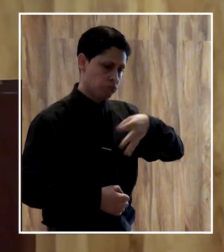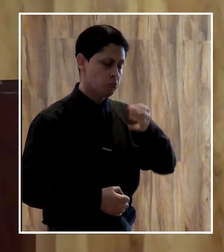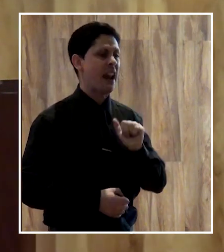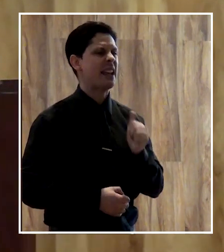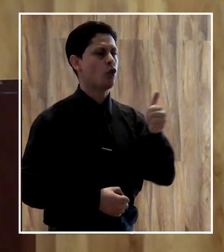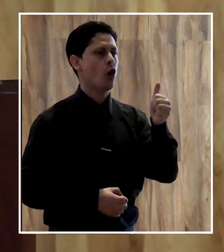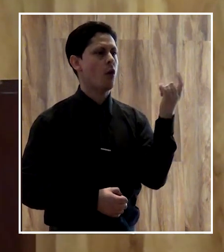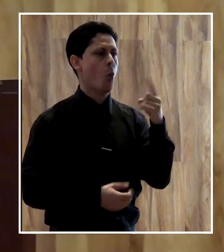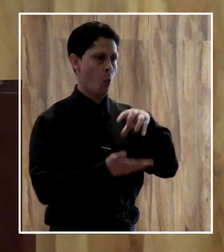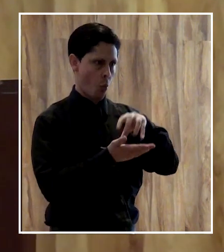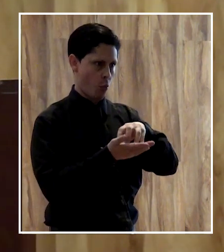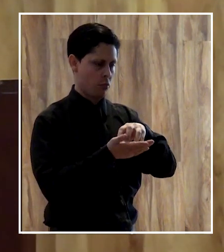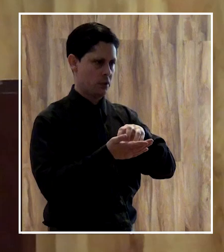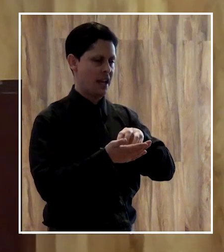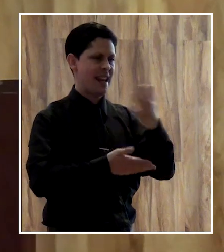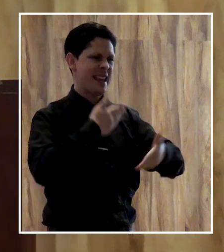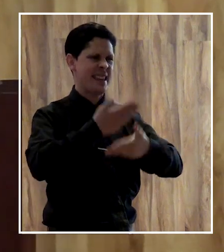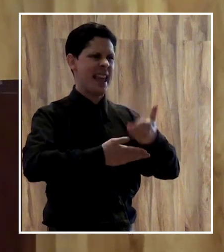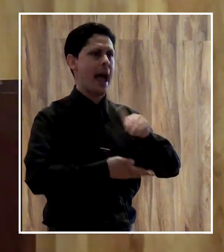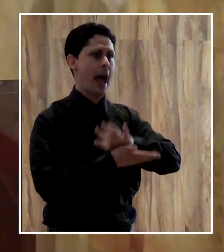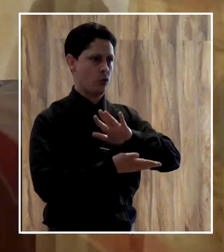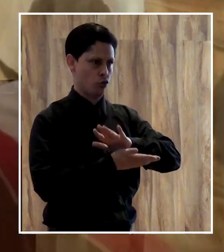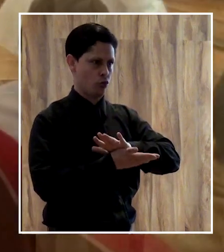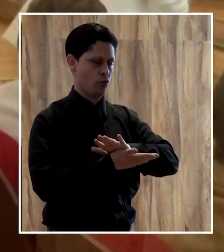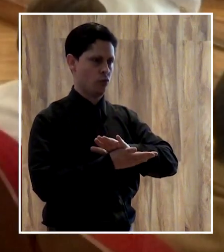dirigir su mensaje en este solemne acto.